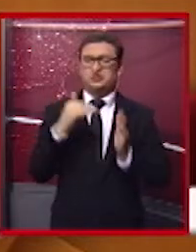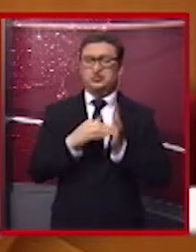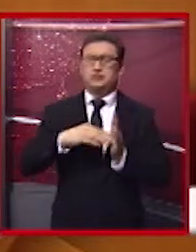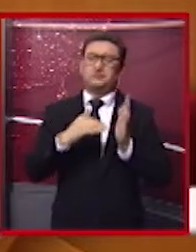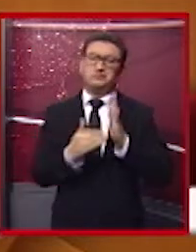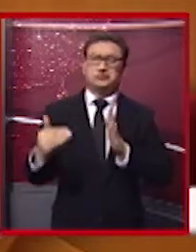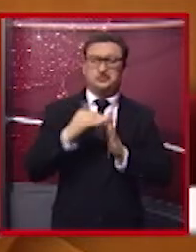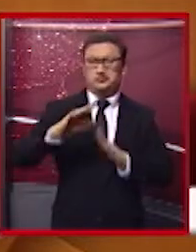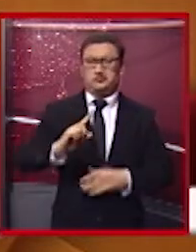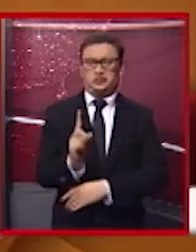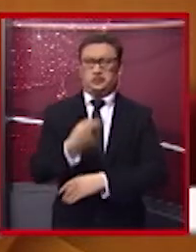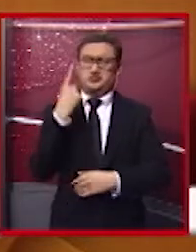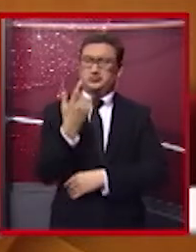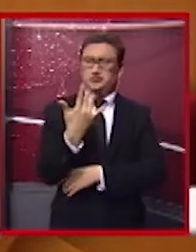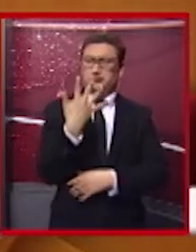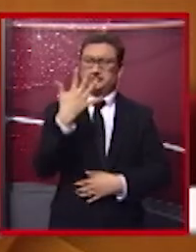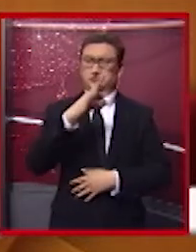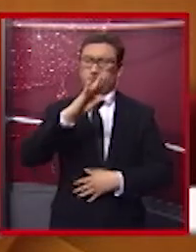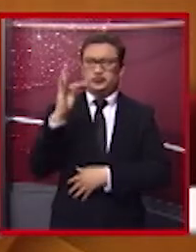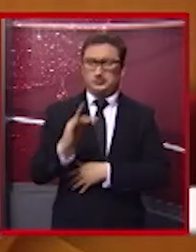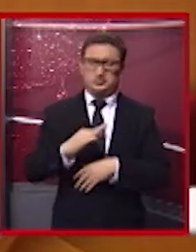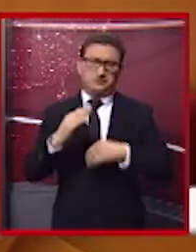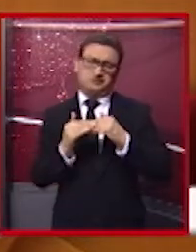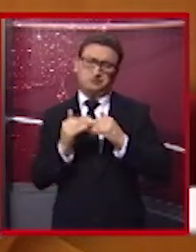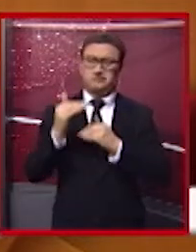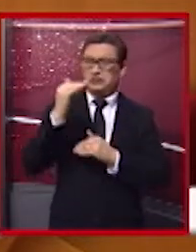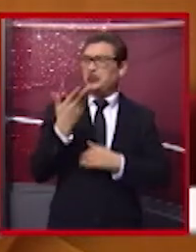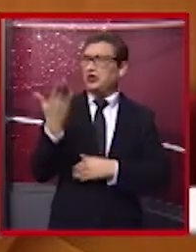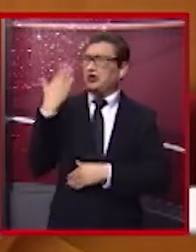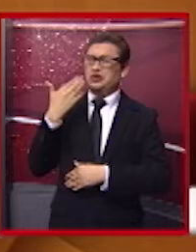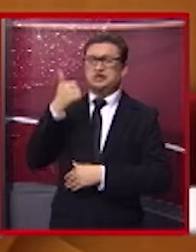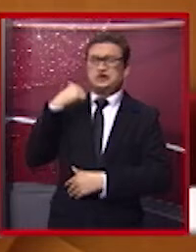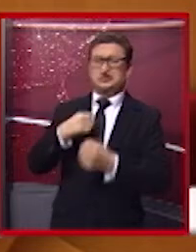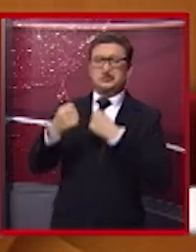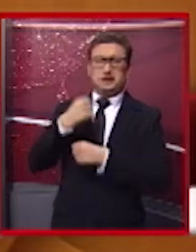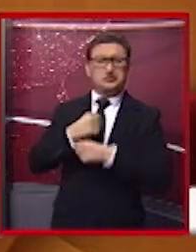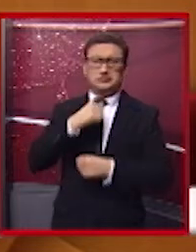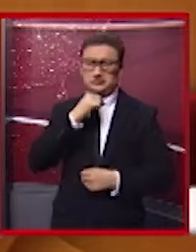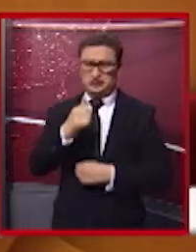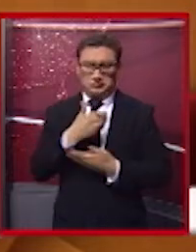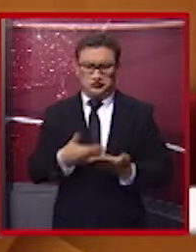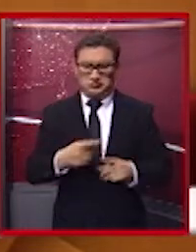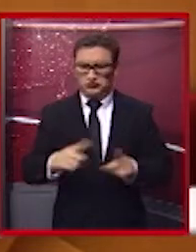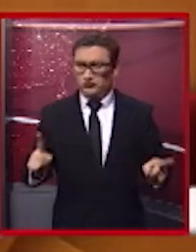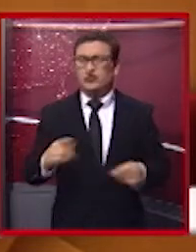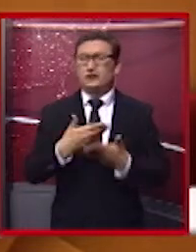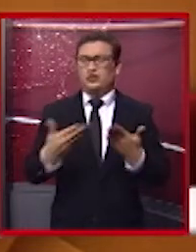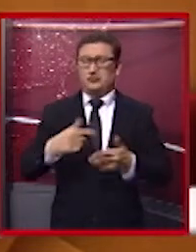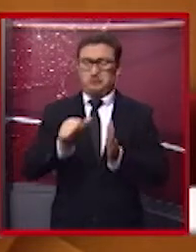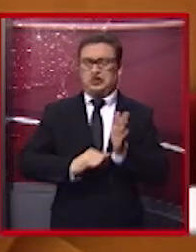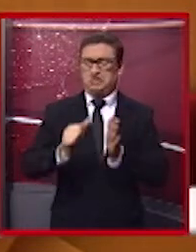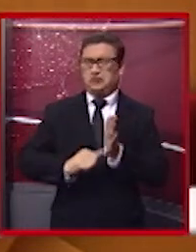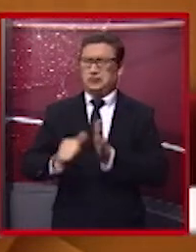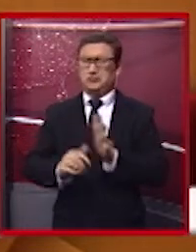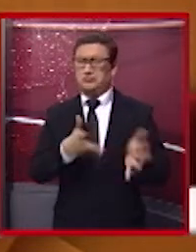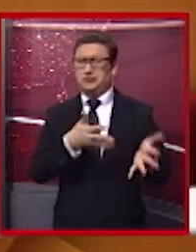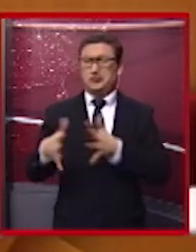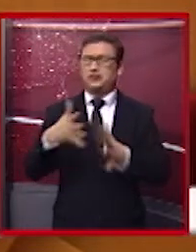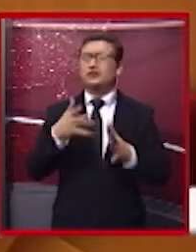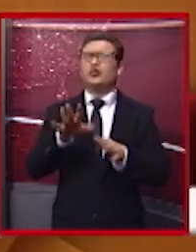un 55% más que el sexenio anterior y que en promedio están entrando mensualmente a este